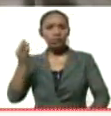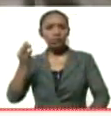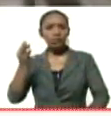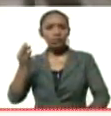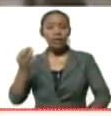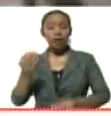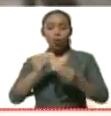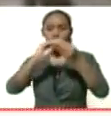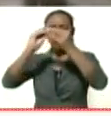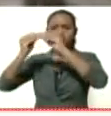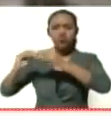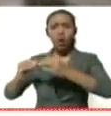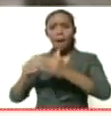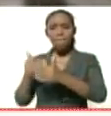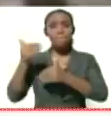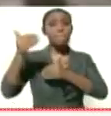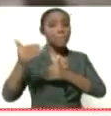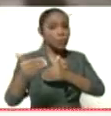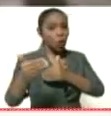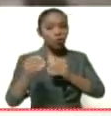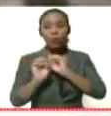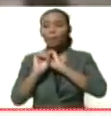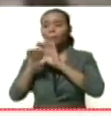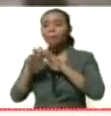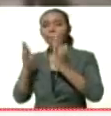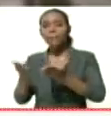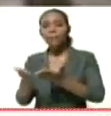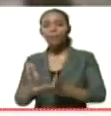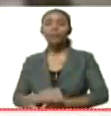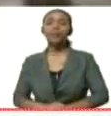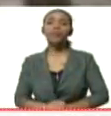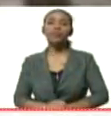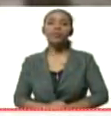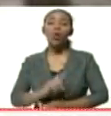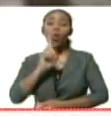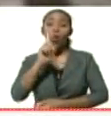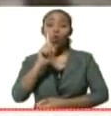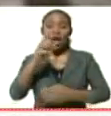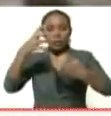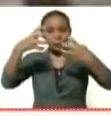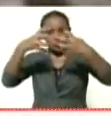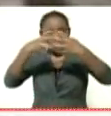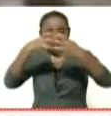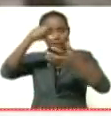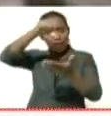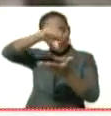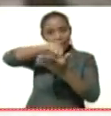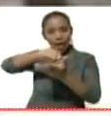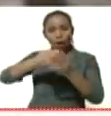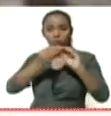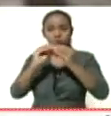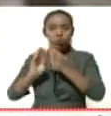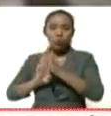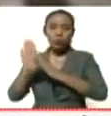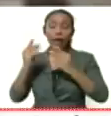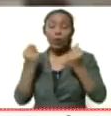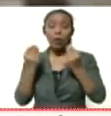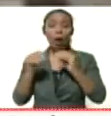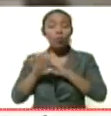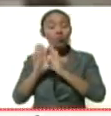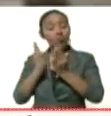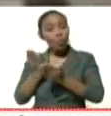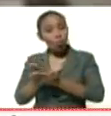de la recuperación post pandemia. Una de las columnas centrales de la recuperación económica y financiera del